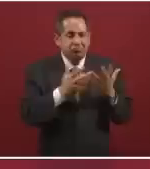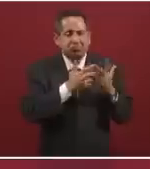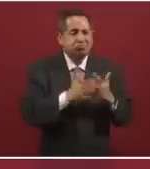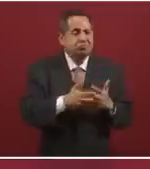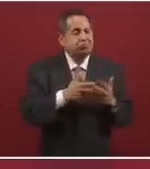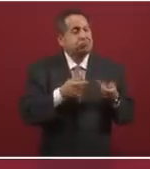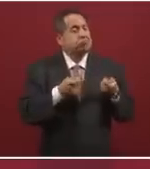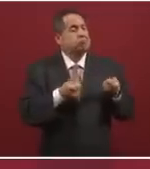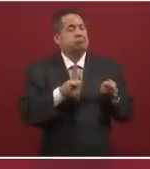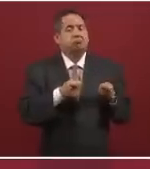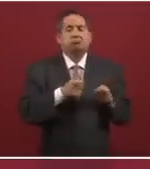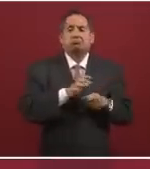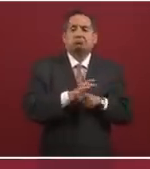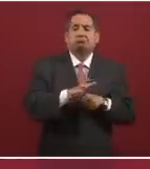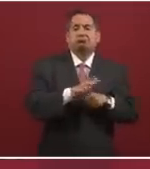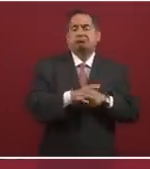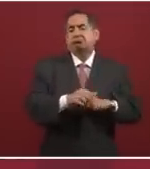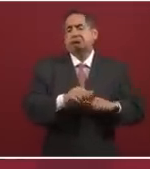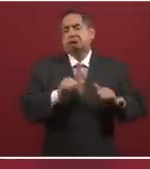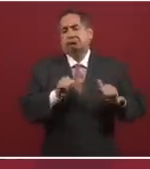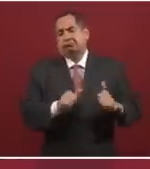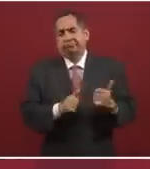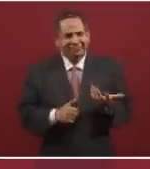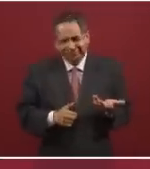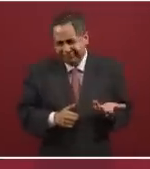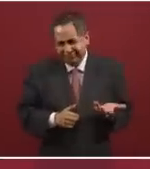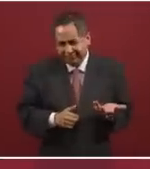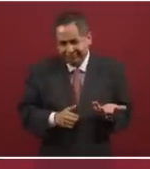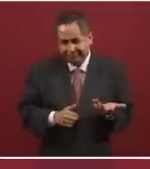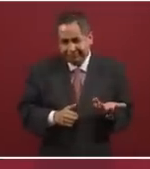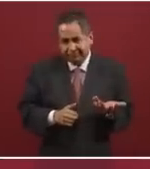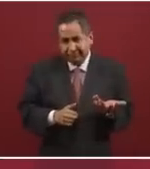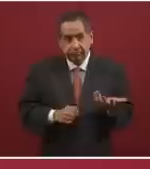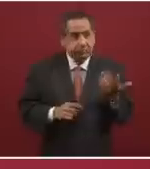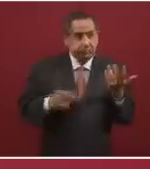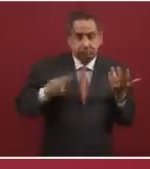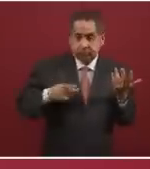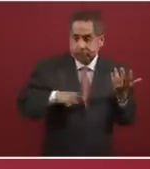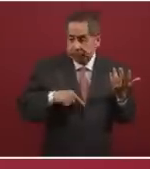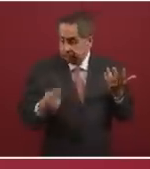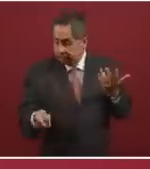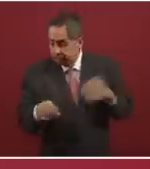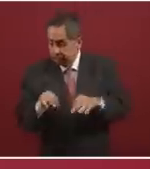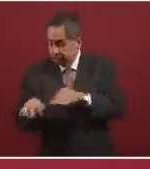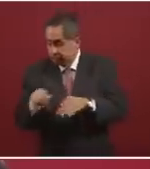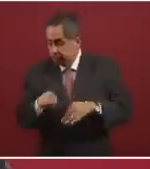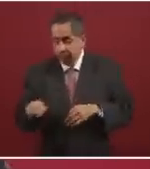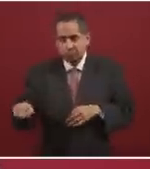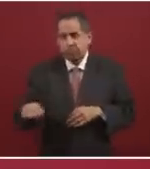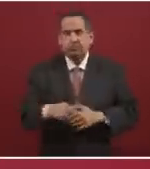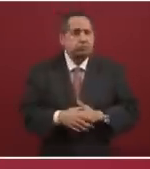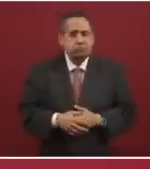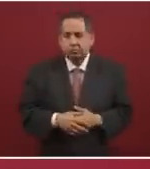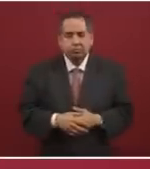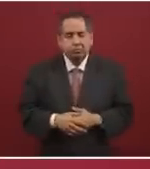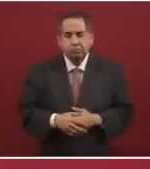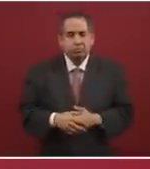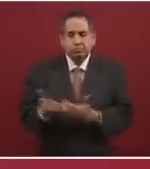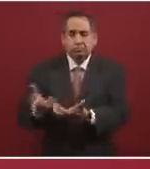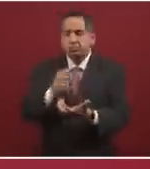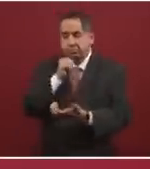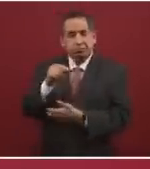del gobierno, y los trabajadores del gobierno no hacían las